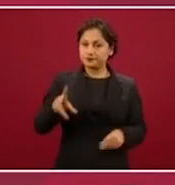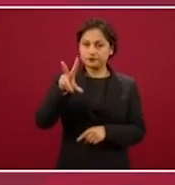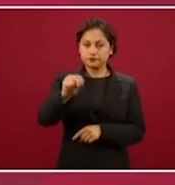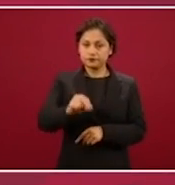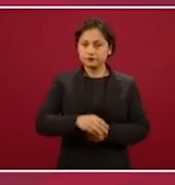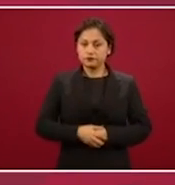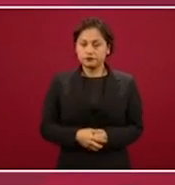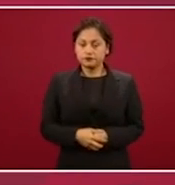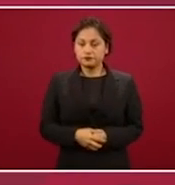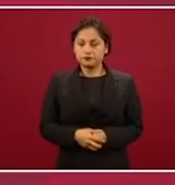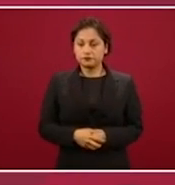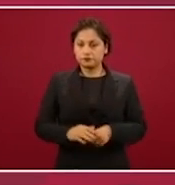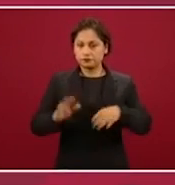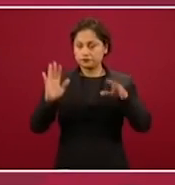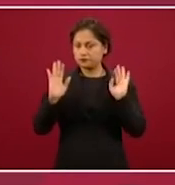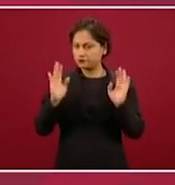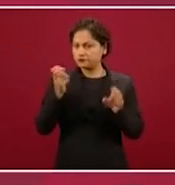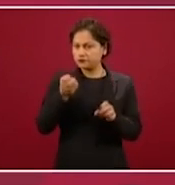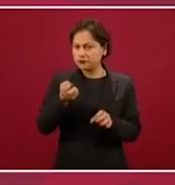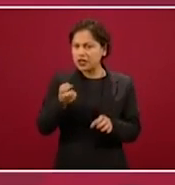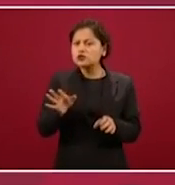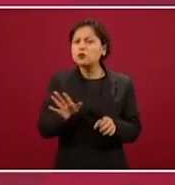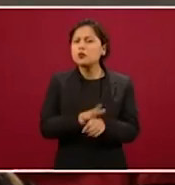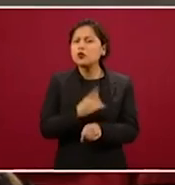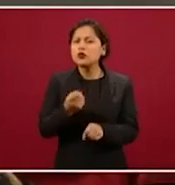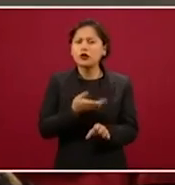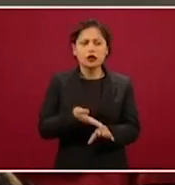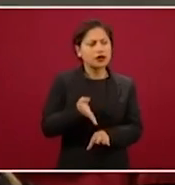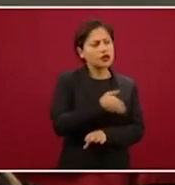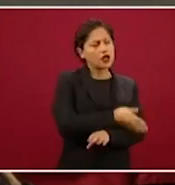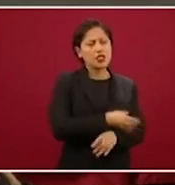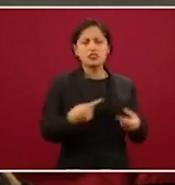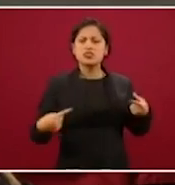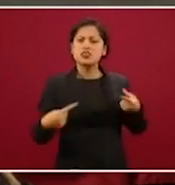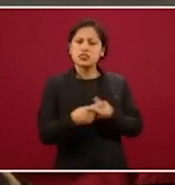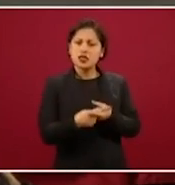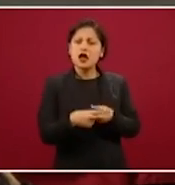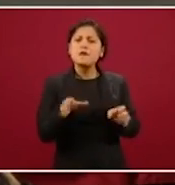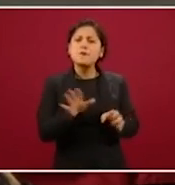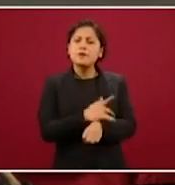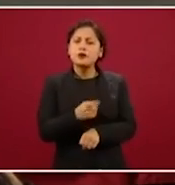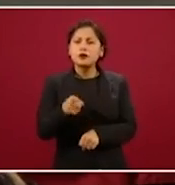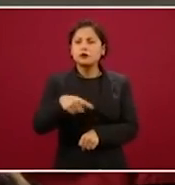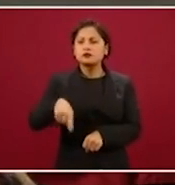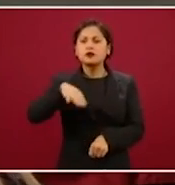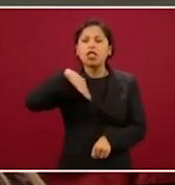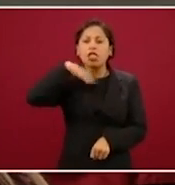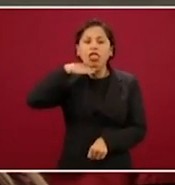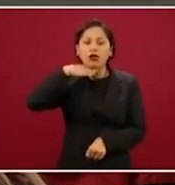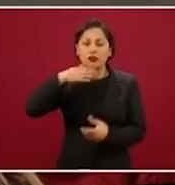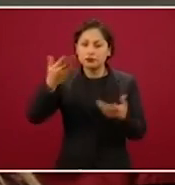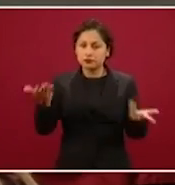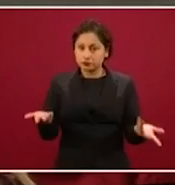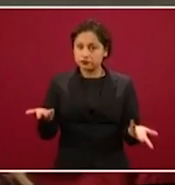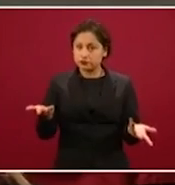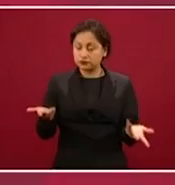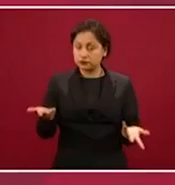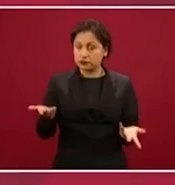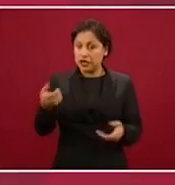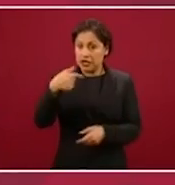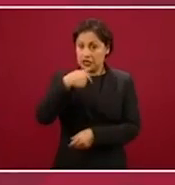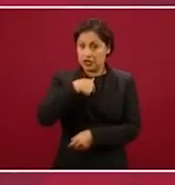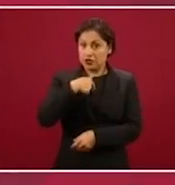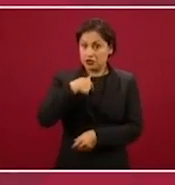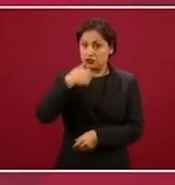No, es descuido, infección, y se está investigando. Por eso ni voy a ahondar sobre el